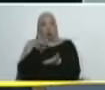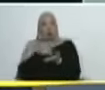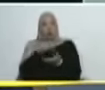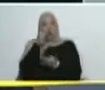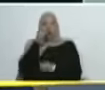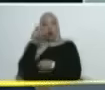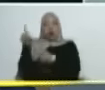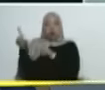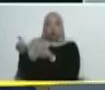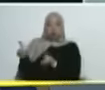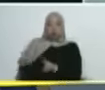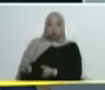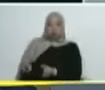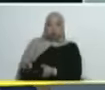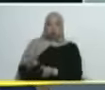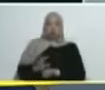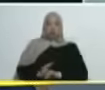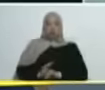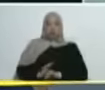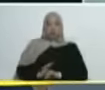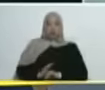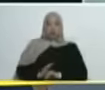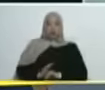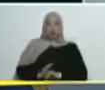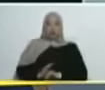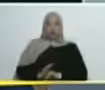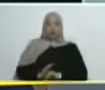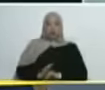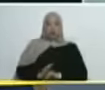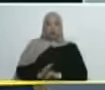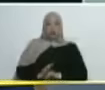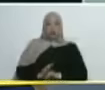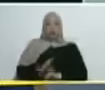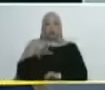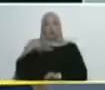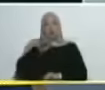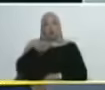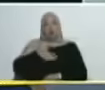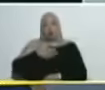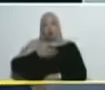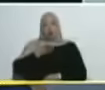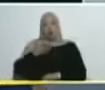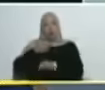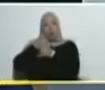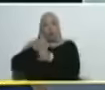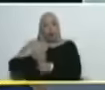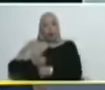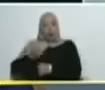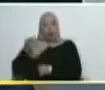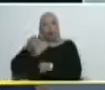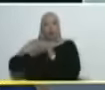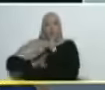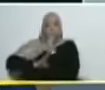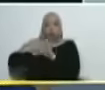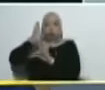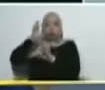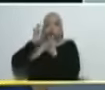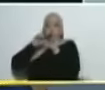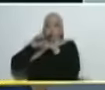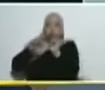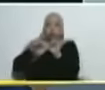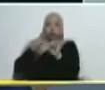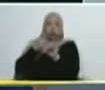prueba. De ustedes solo podemos esperar un renacimiento permanente.